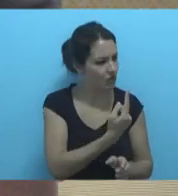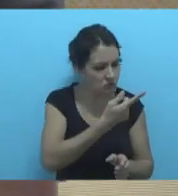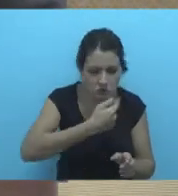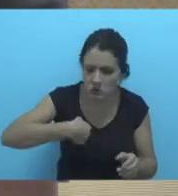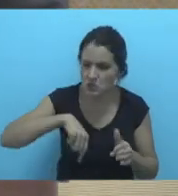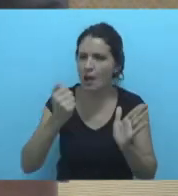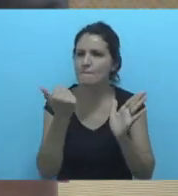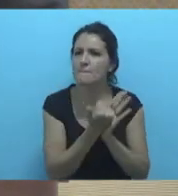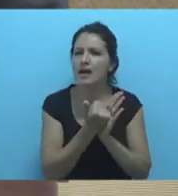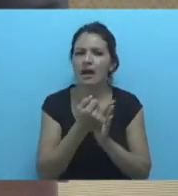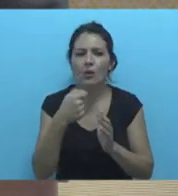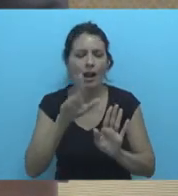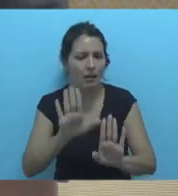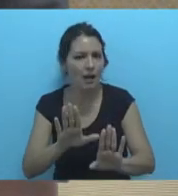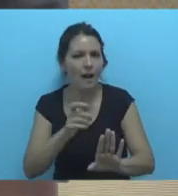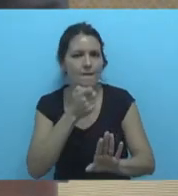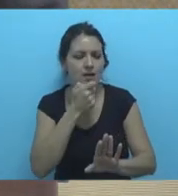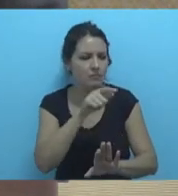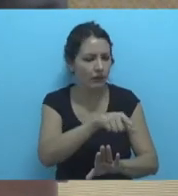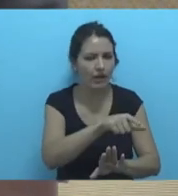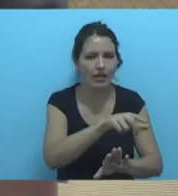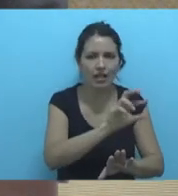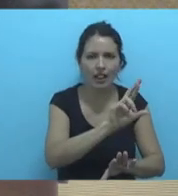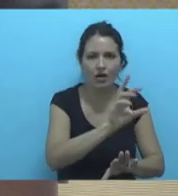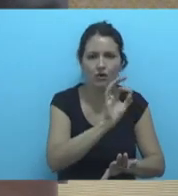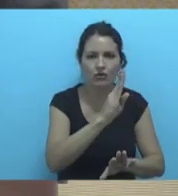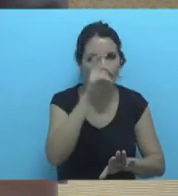acá. Roberto Rosúa, allá por